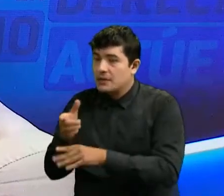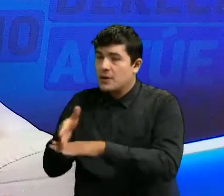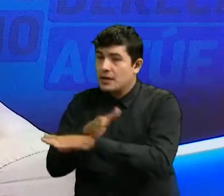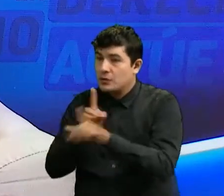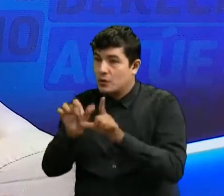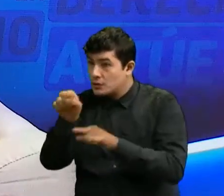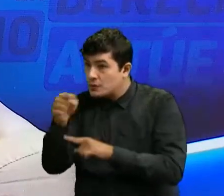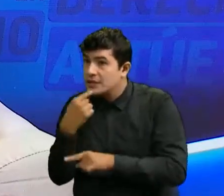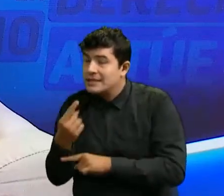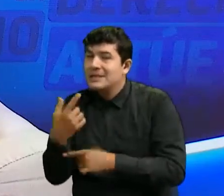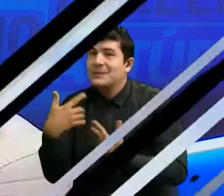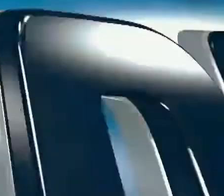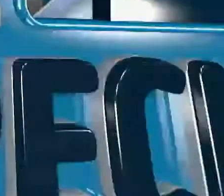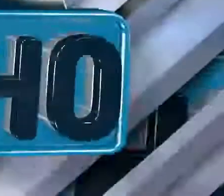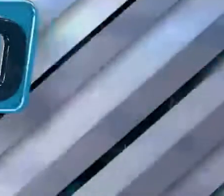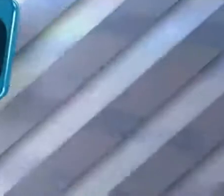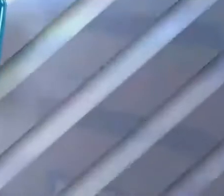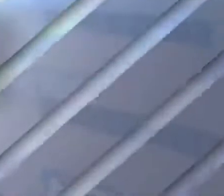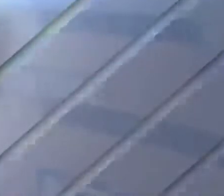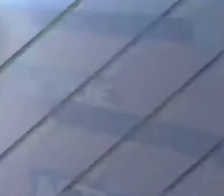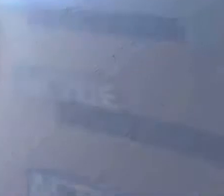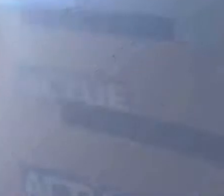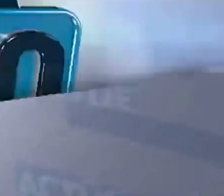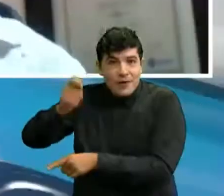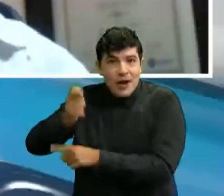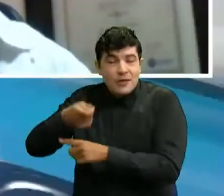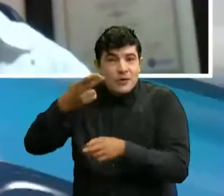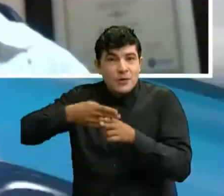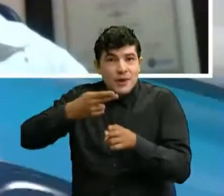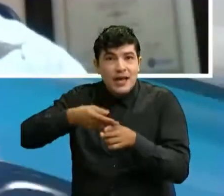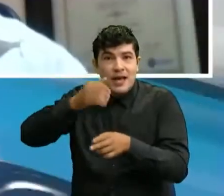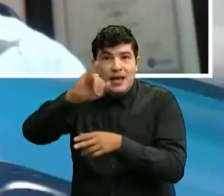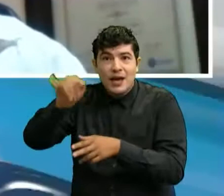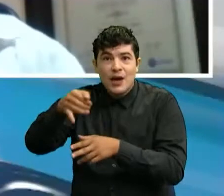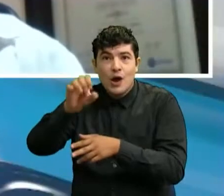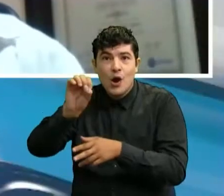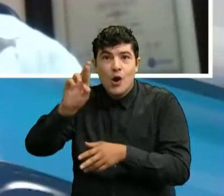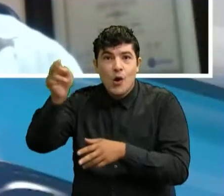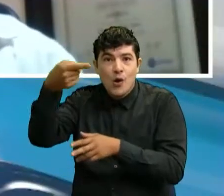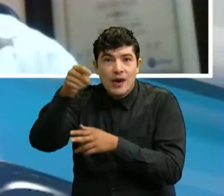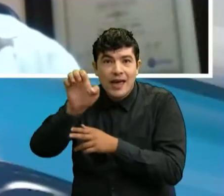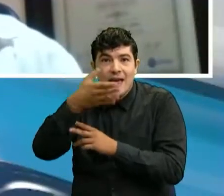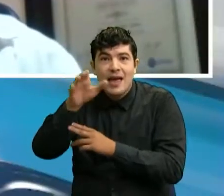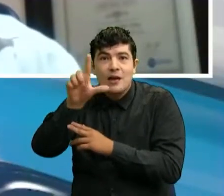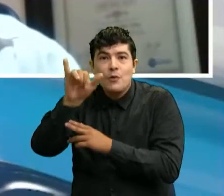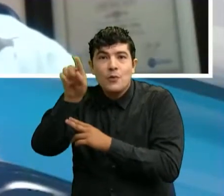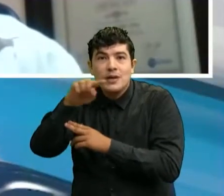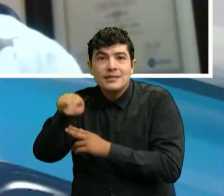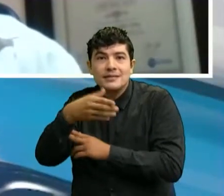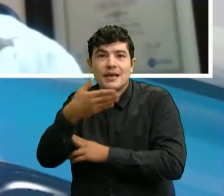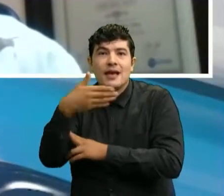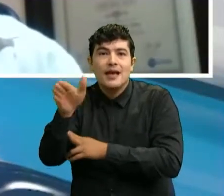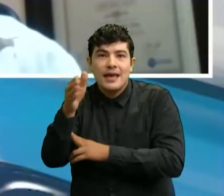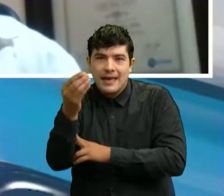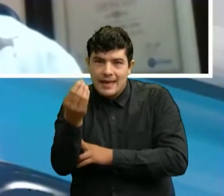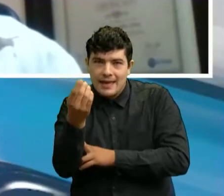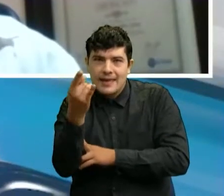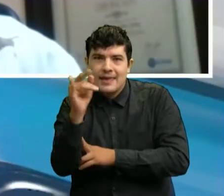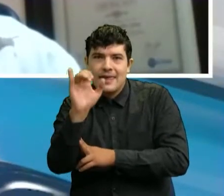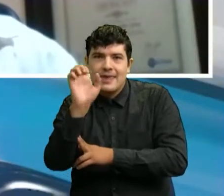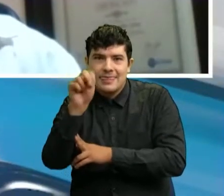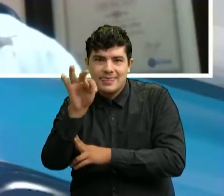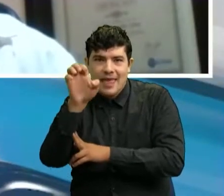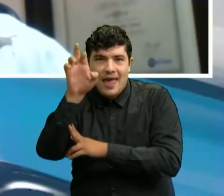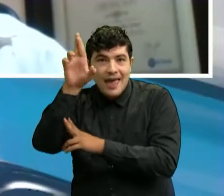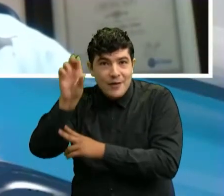doctor Jorge Luis Quintero, quien es el abogado en estos casos de pensiones más aclamado por